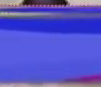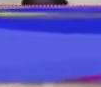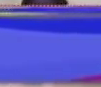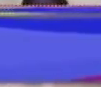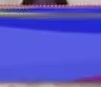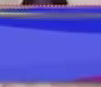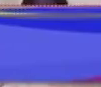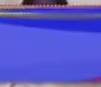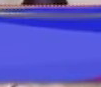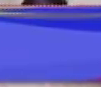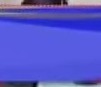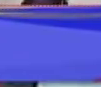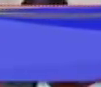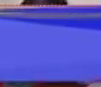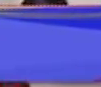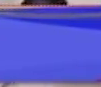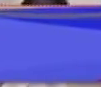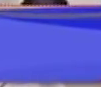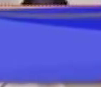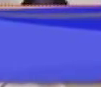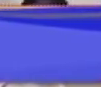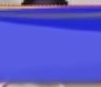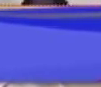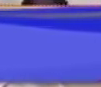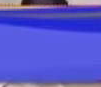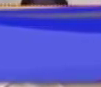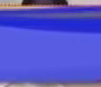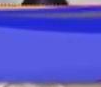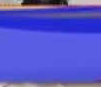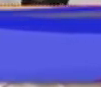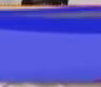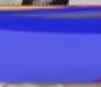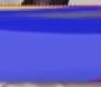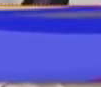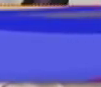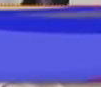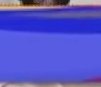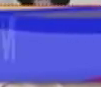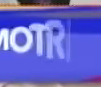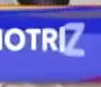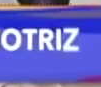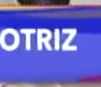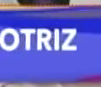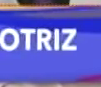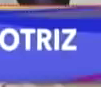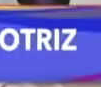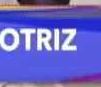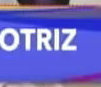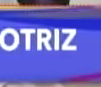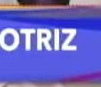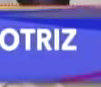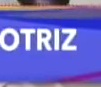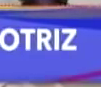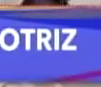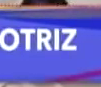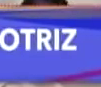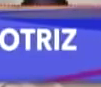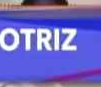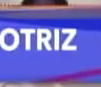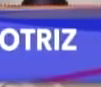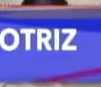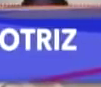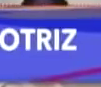este parque industrial en Tejería, en el municipio Santos Michelena. Gente noble,